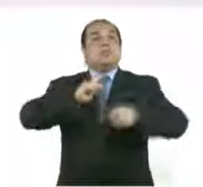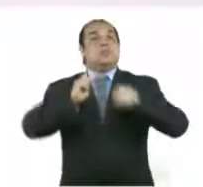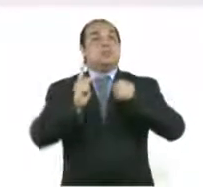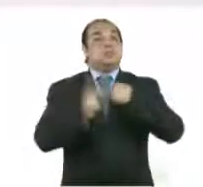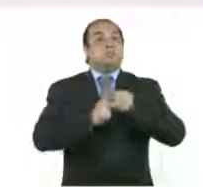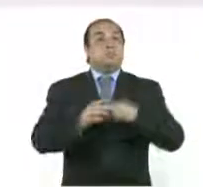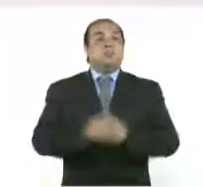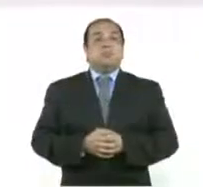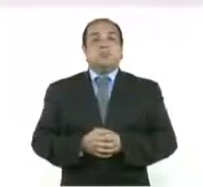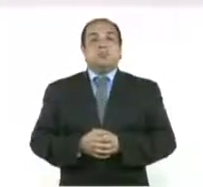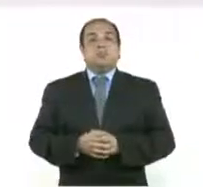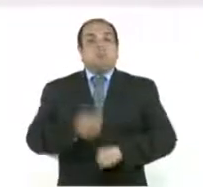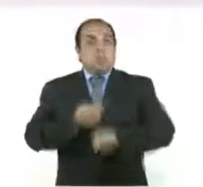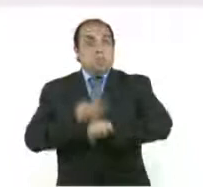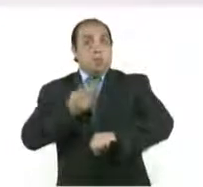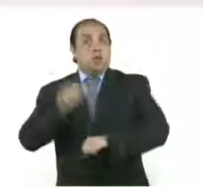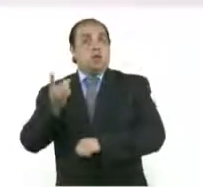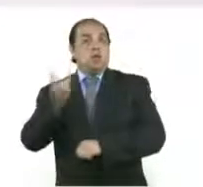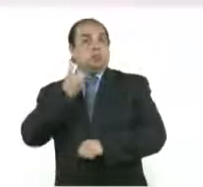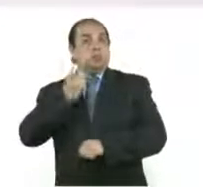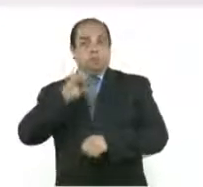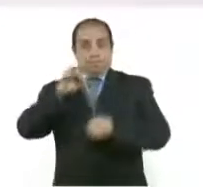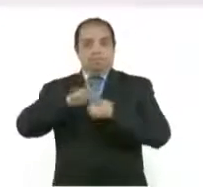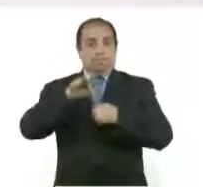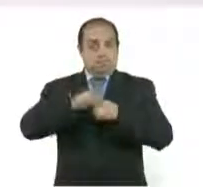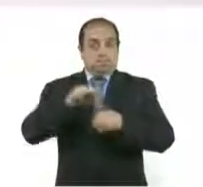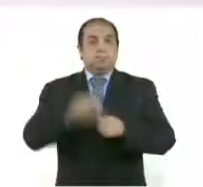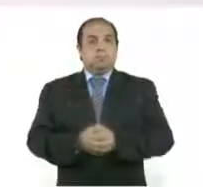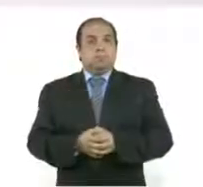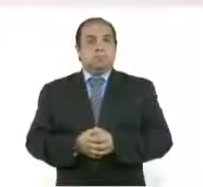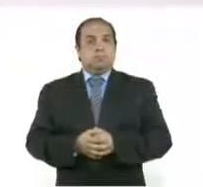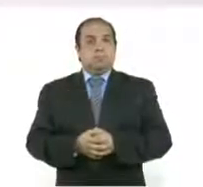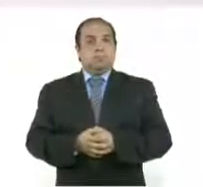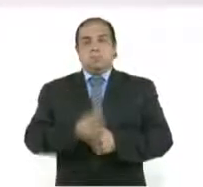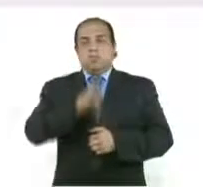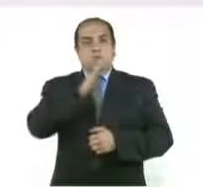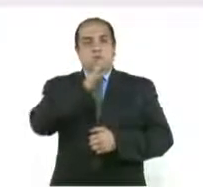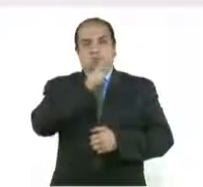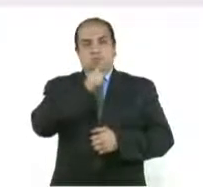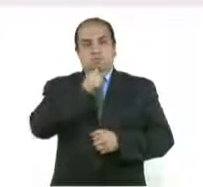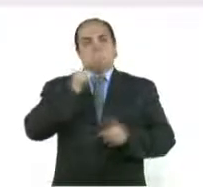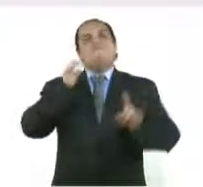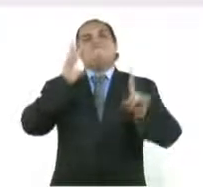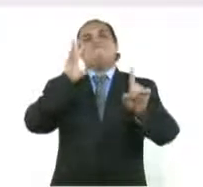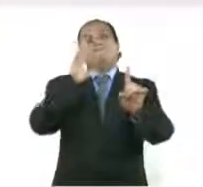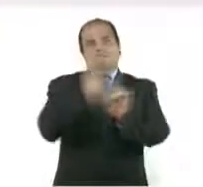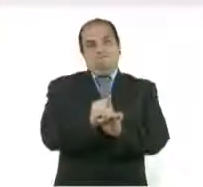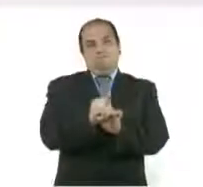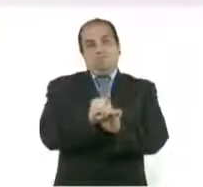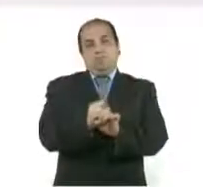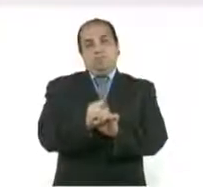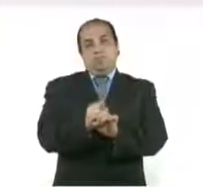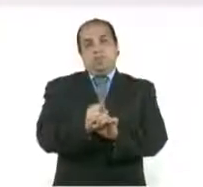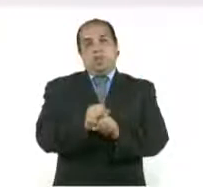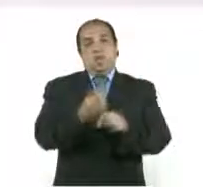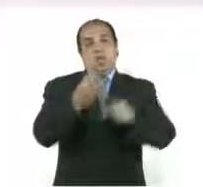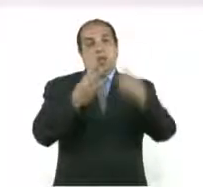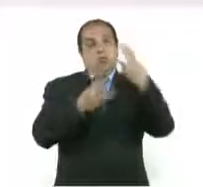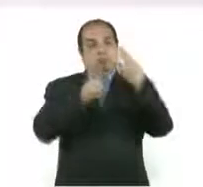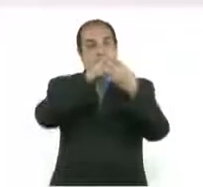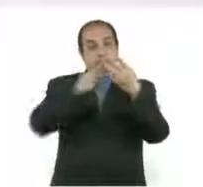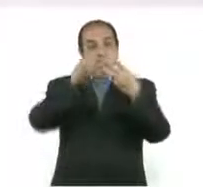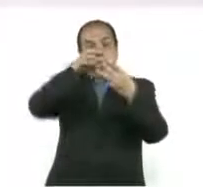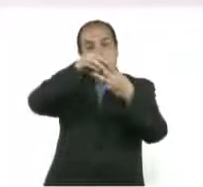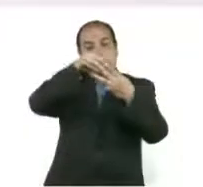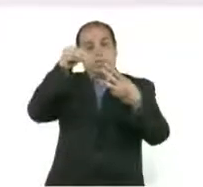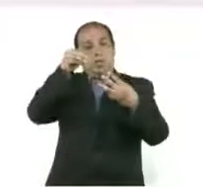cuando la mayoría de los diputados votó, de todas maneras no se alcanzaron las dos terceras partes que se requerían